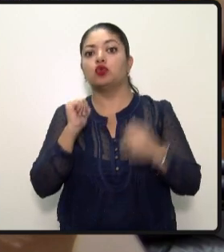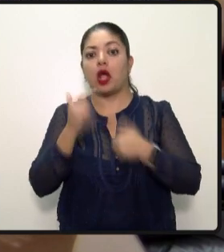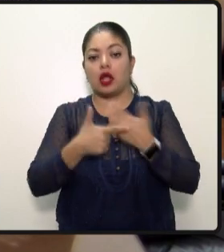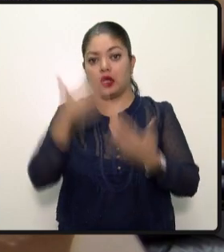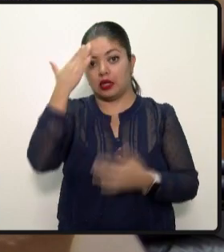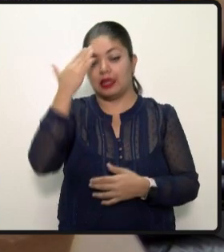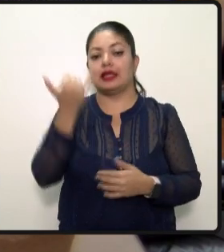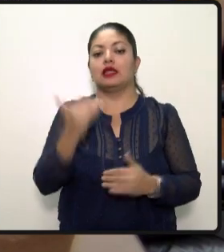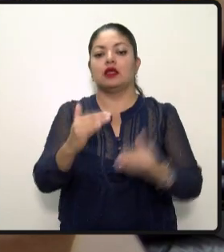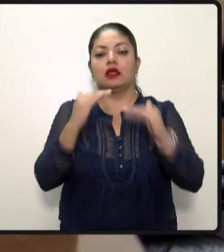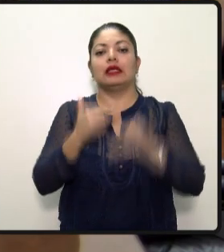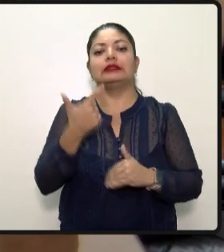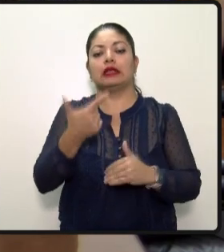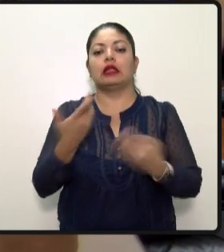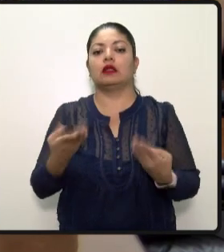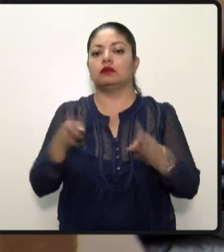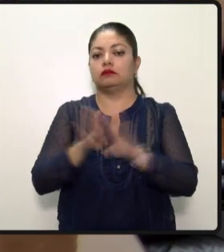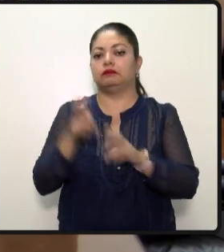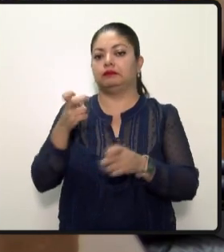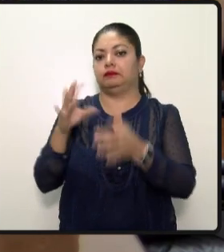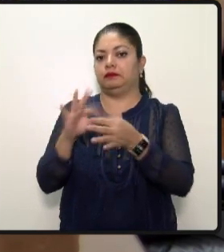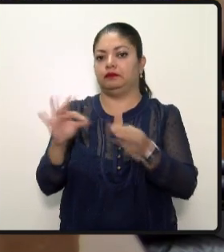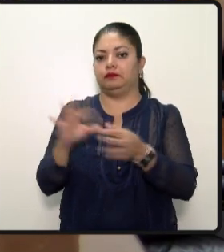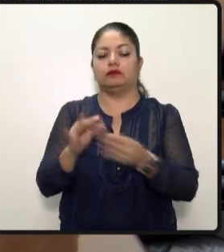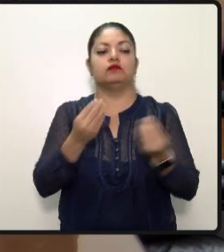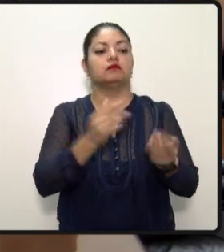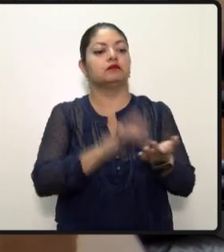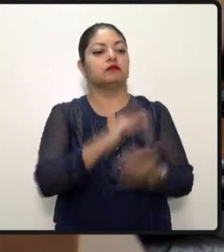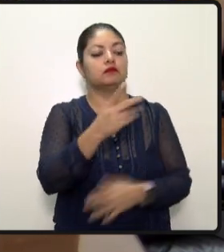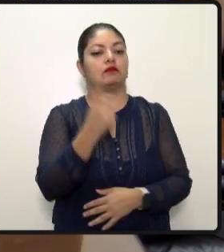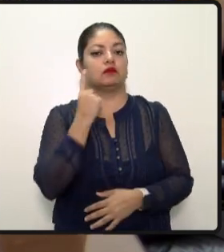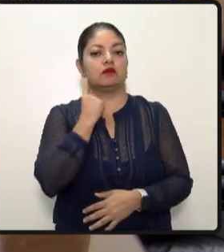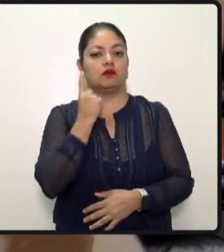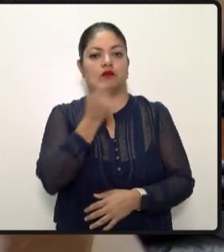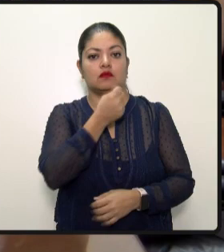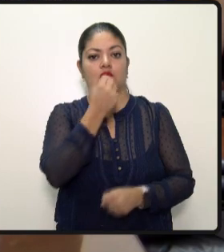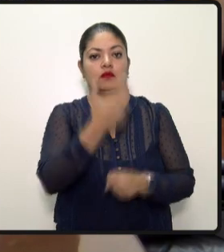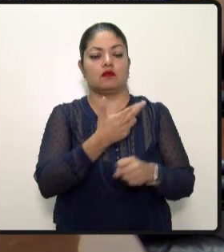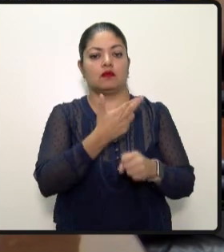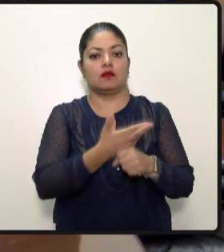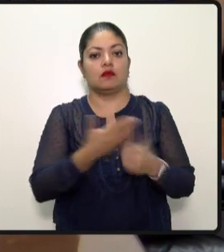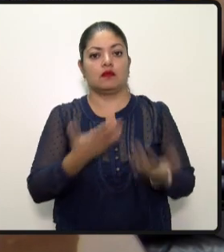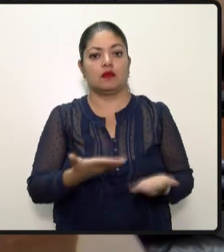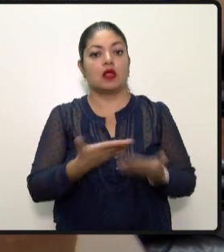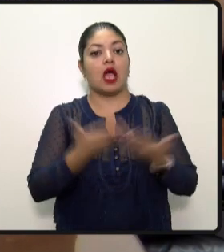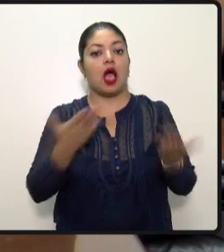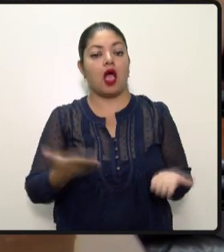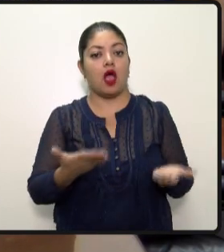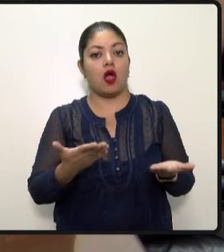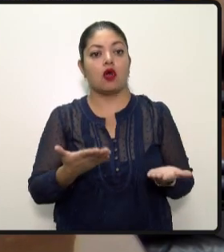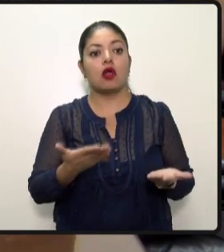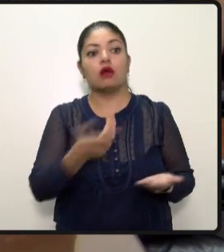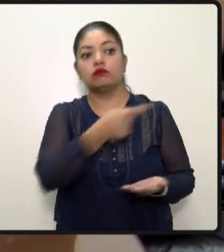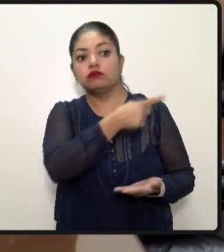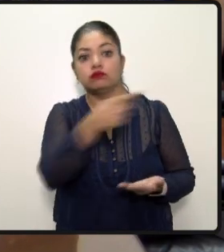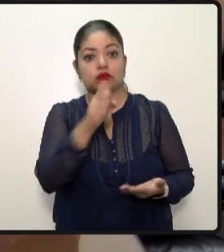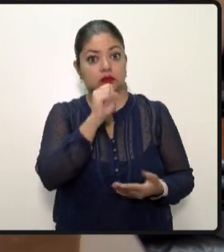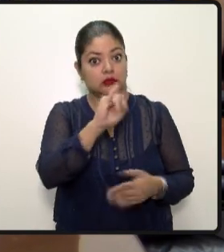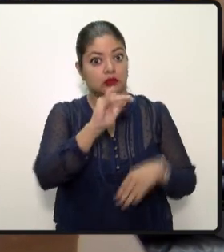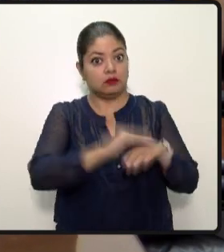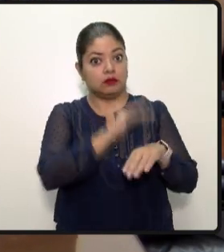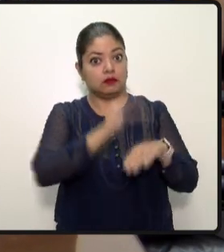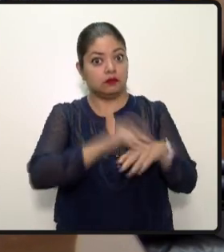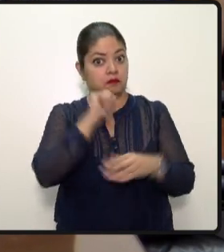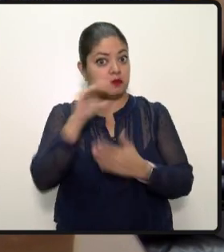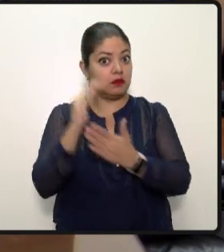punto número 7, clausura. ¿Es cuánto? Muchas gracias, diputado, secretario. Está a su consideración la aprobación del orden del día.